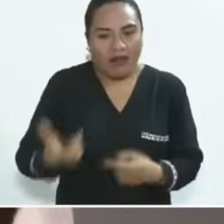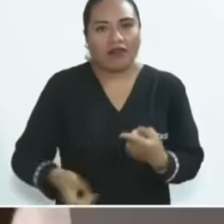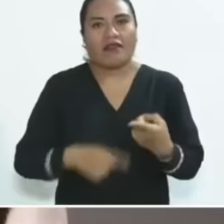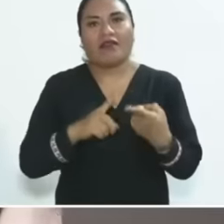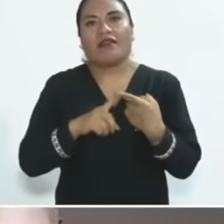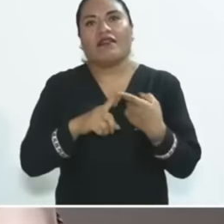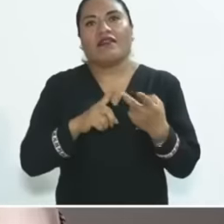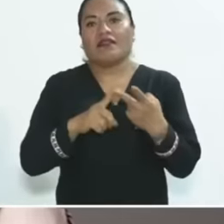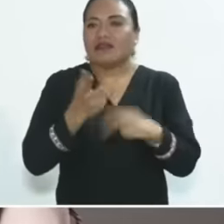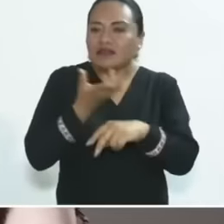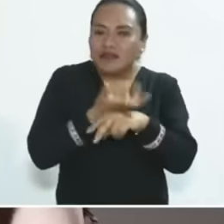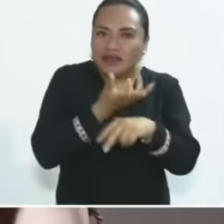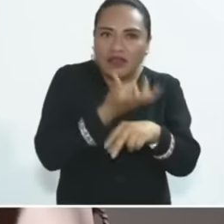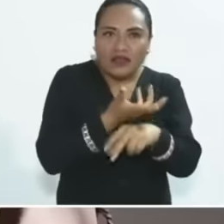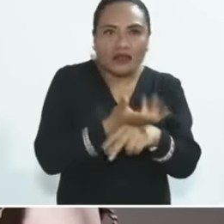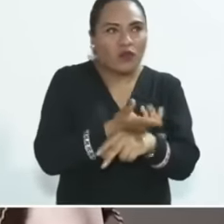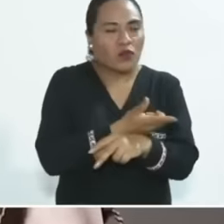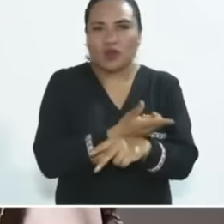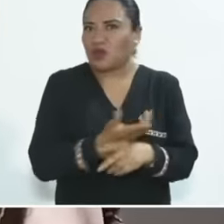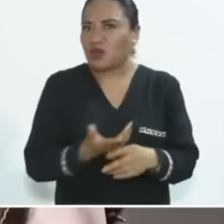Estados Unidos.